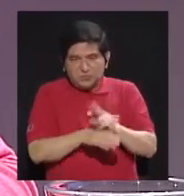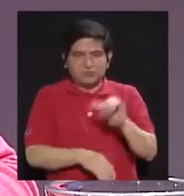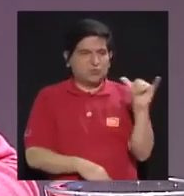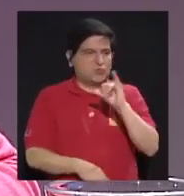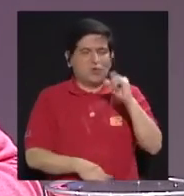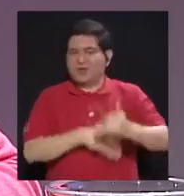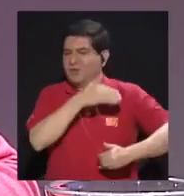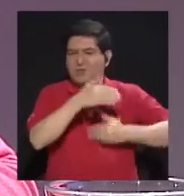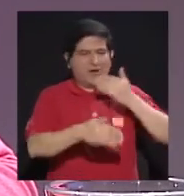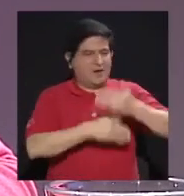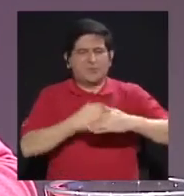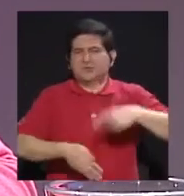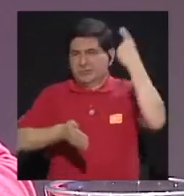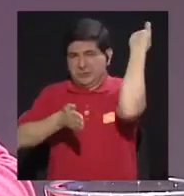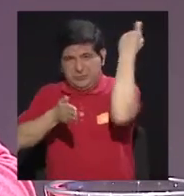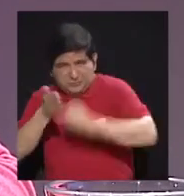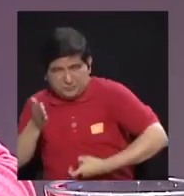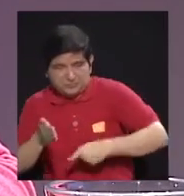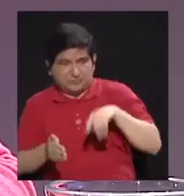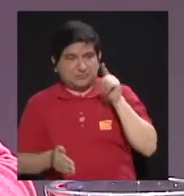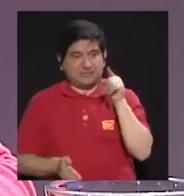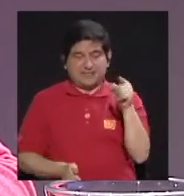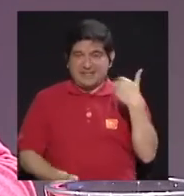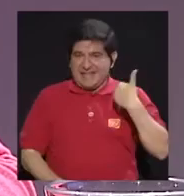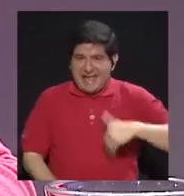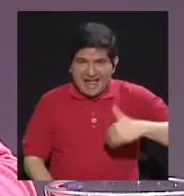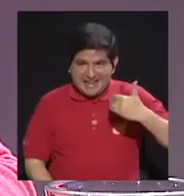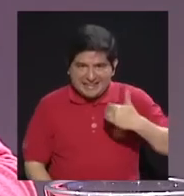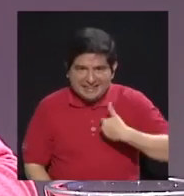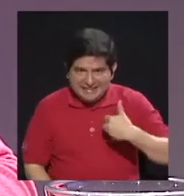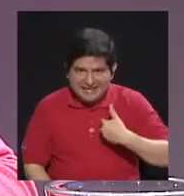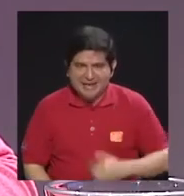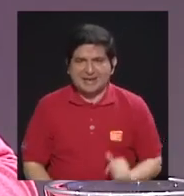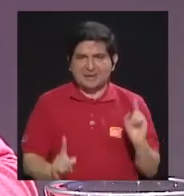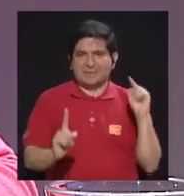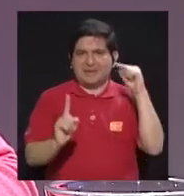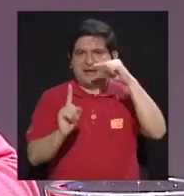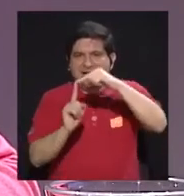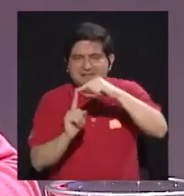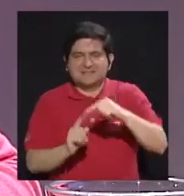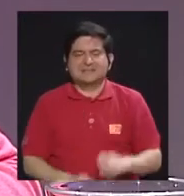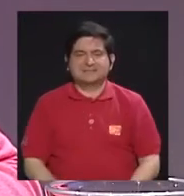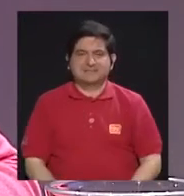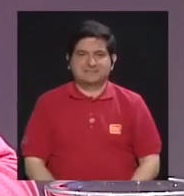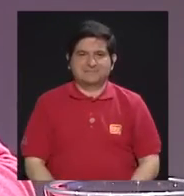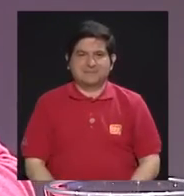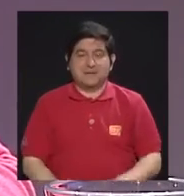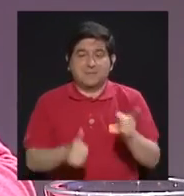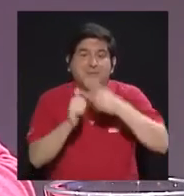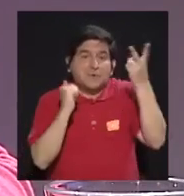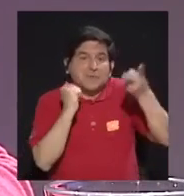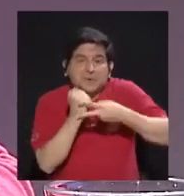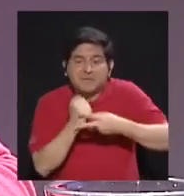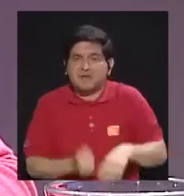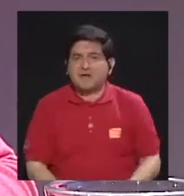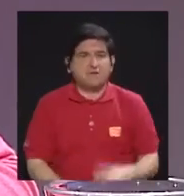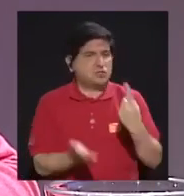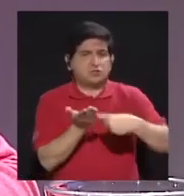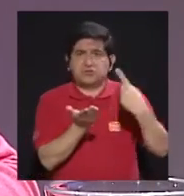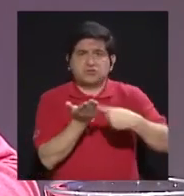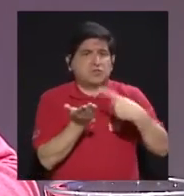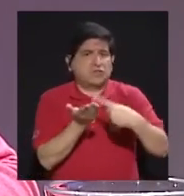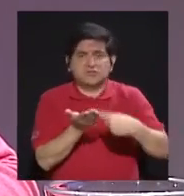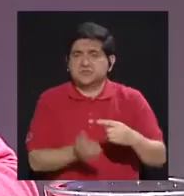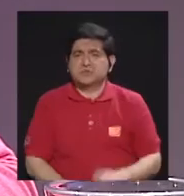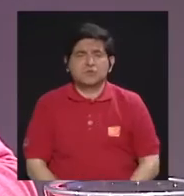mismos métodos autoritarios de él para llegar a ese lugar. por primera vez no se discute en un congreso del